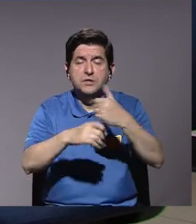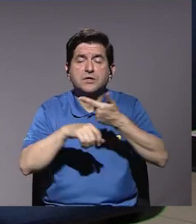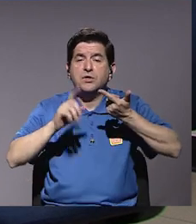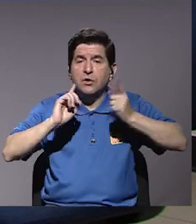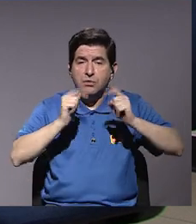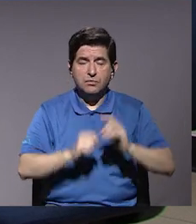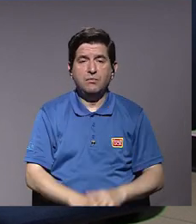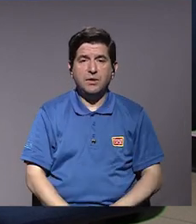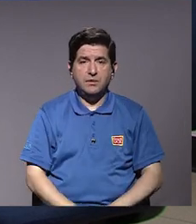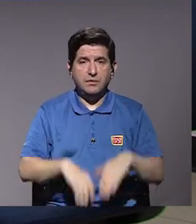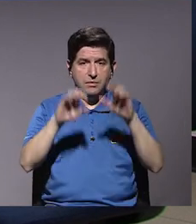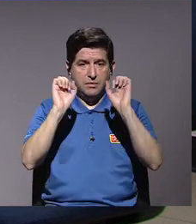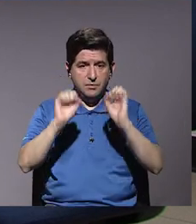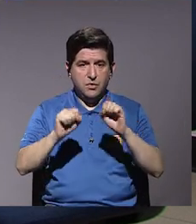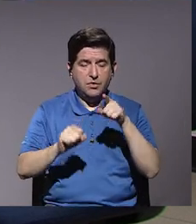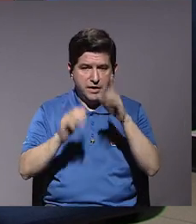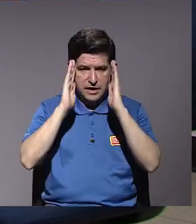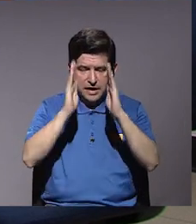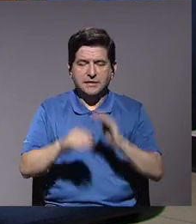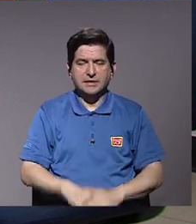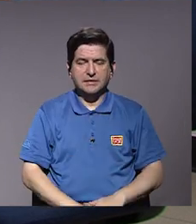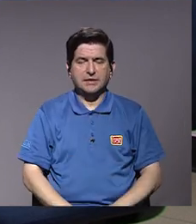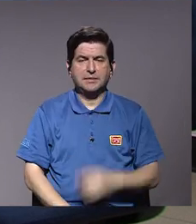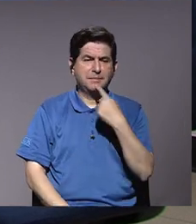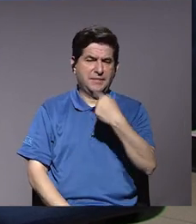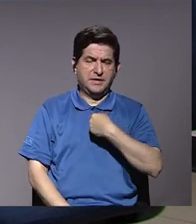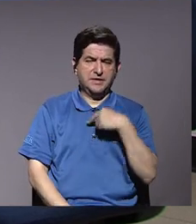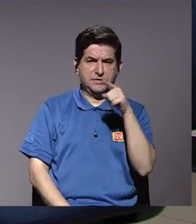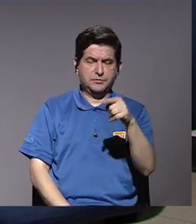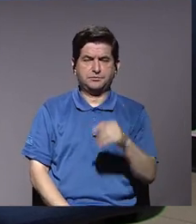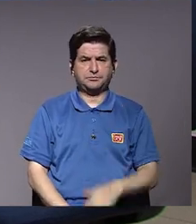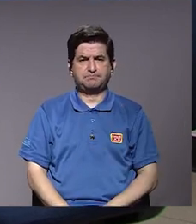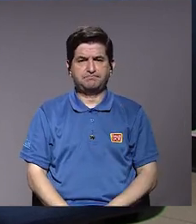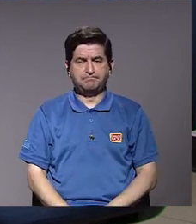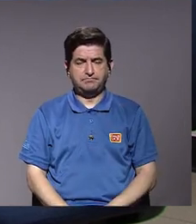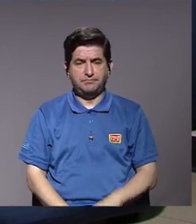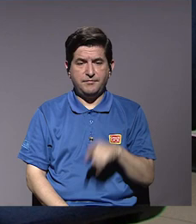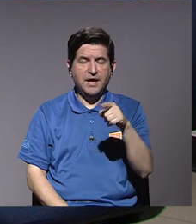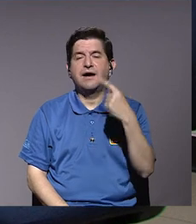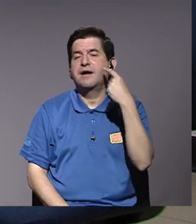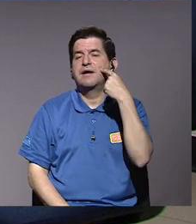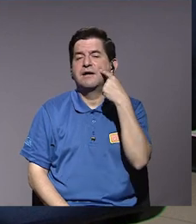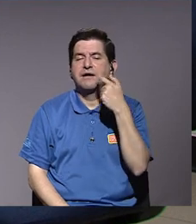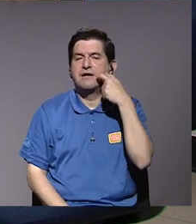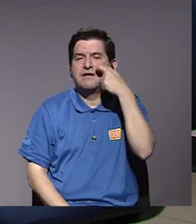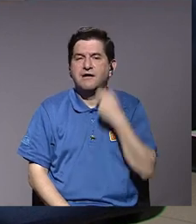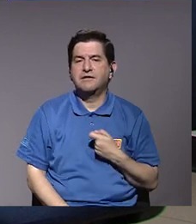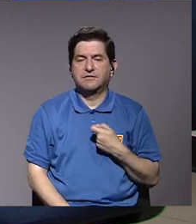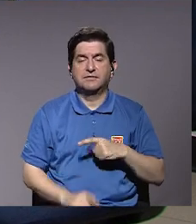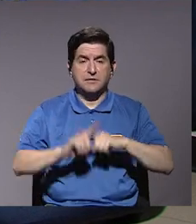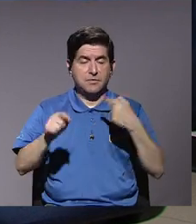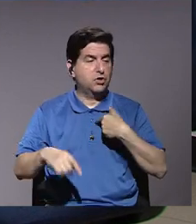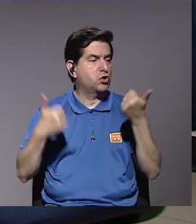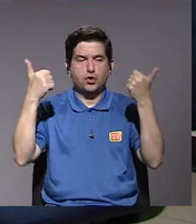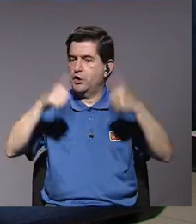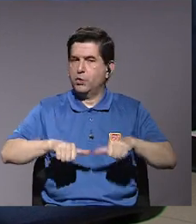tiene que llevarse a cabo para X padecimiento. Por ejemplo, me dicen, bueno, hay que extraerle esa muela. Pero puede ser que yo no esté de